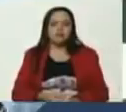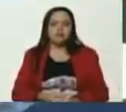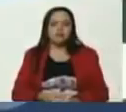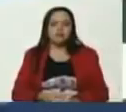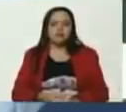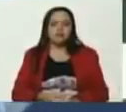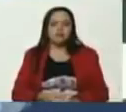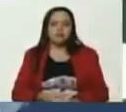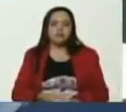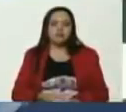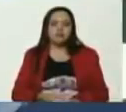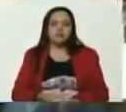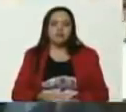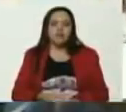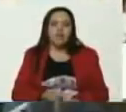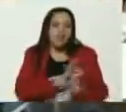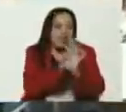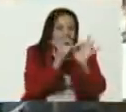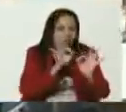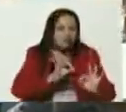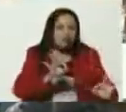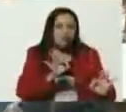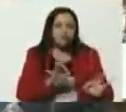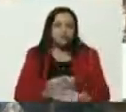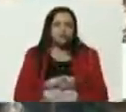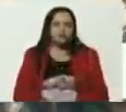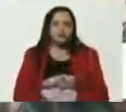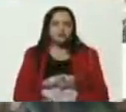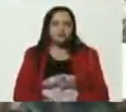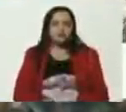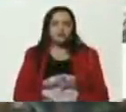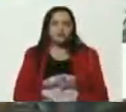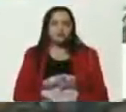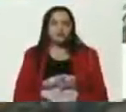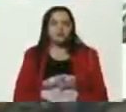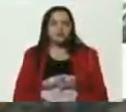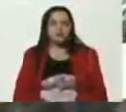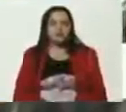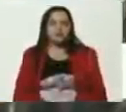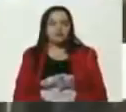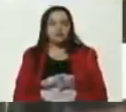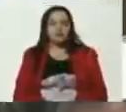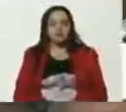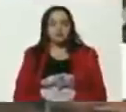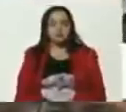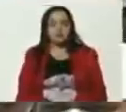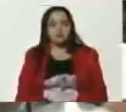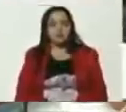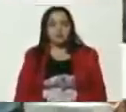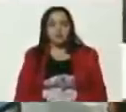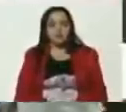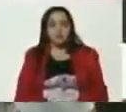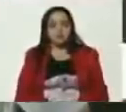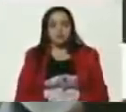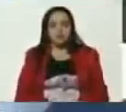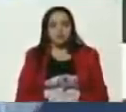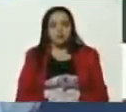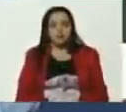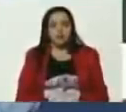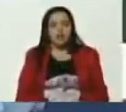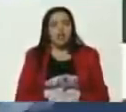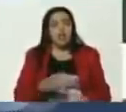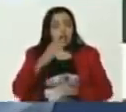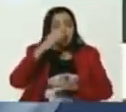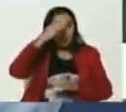La receta fundamental para los pueblos. Y yo aquí no hablo de Cuba y de Venezuela porque la tenemos muy